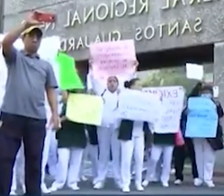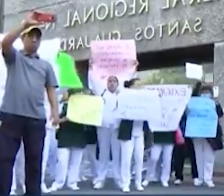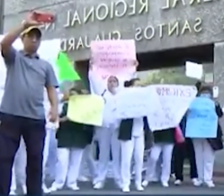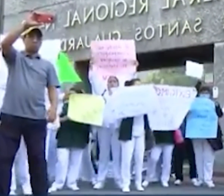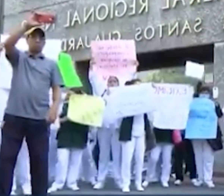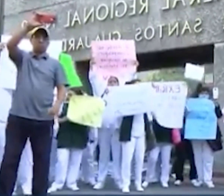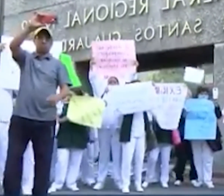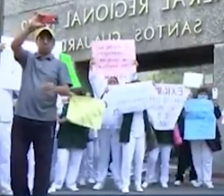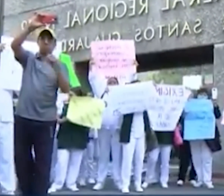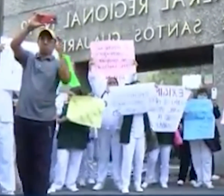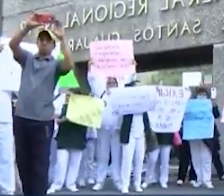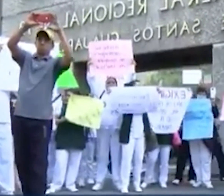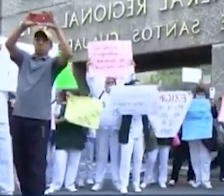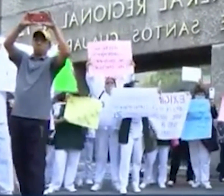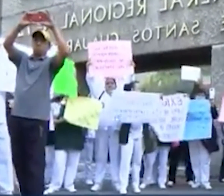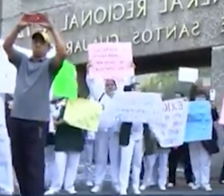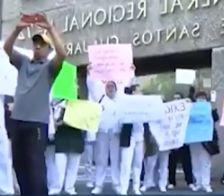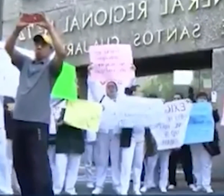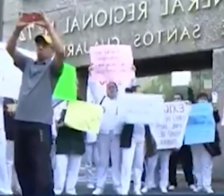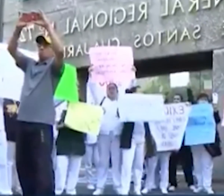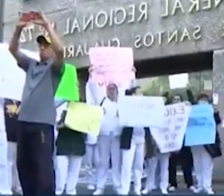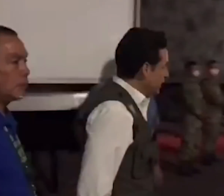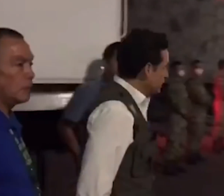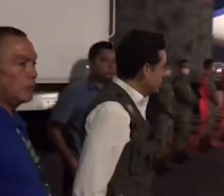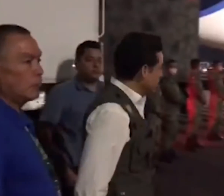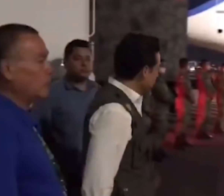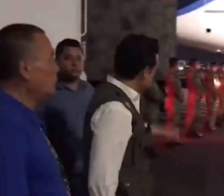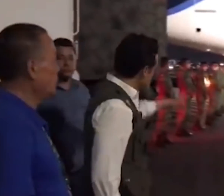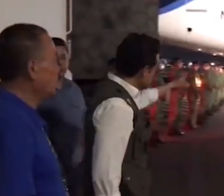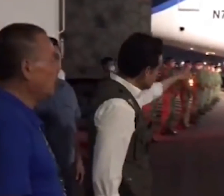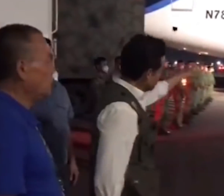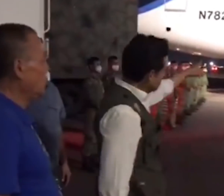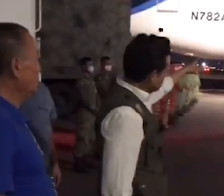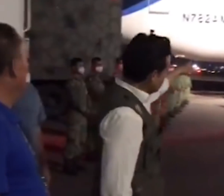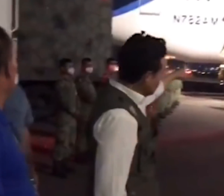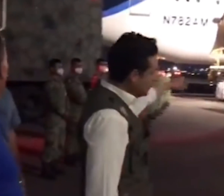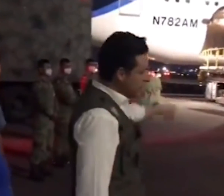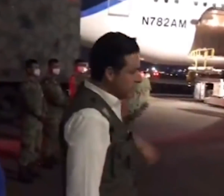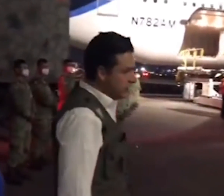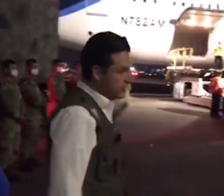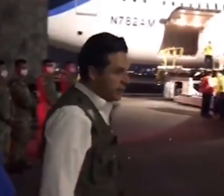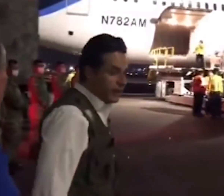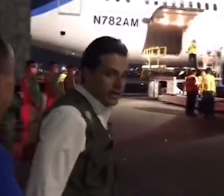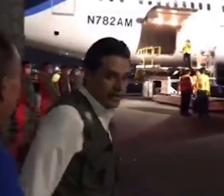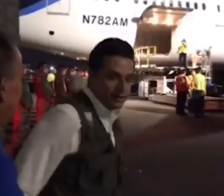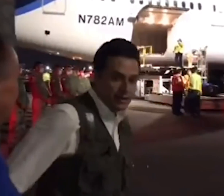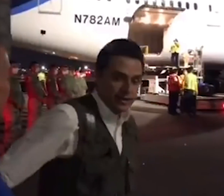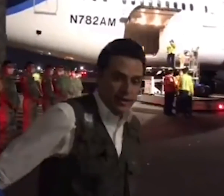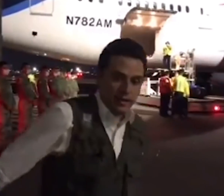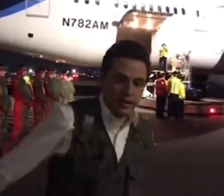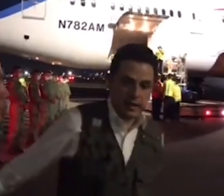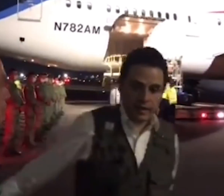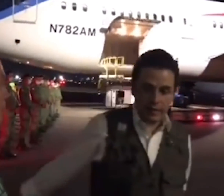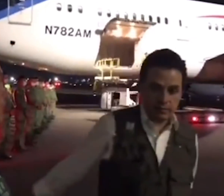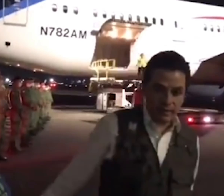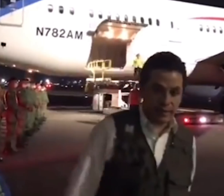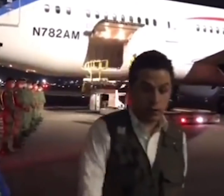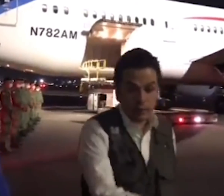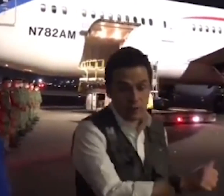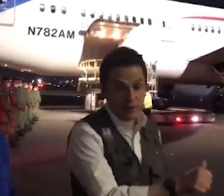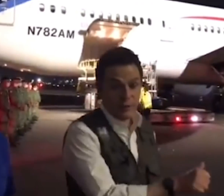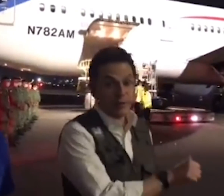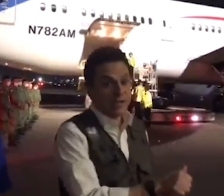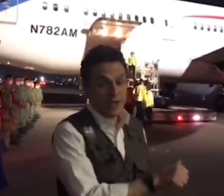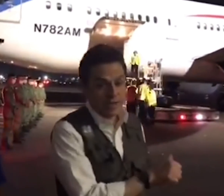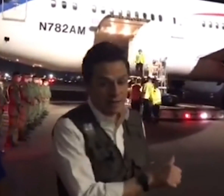en el hocico a este chayotero, el cual queda totalmente en la lona referente a todas sus mentiras. Quédense a lo largo